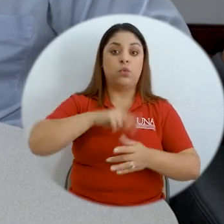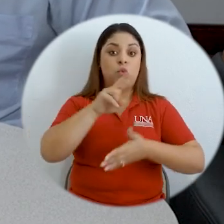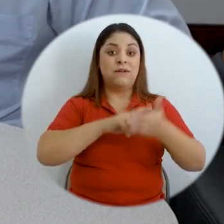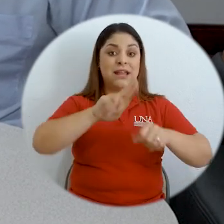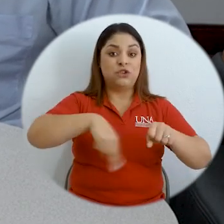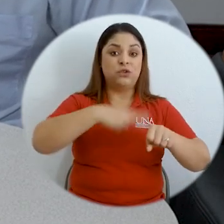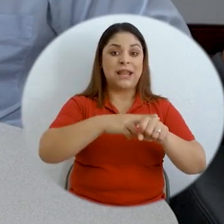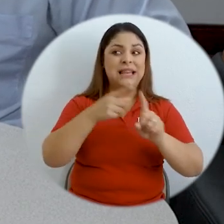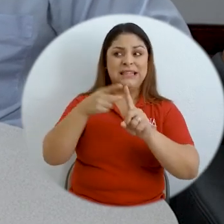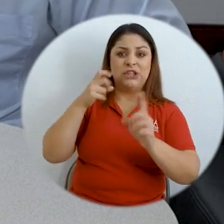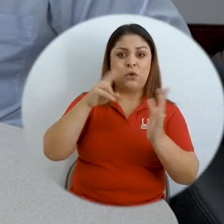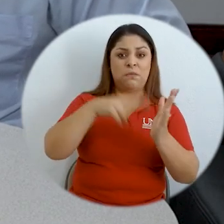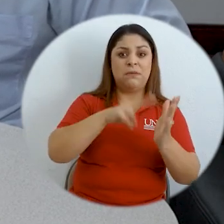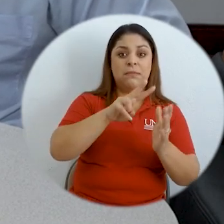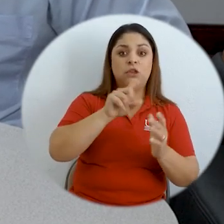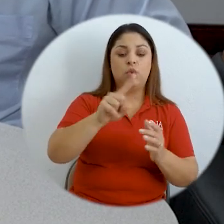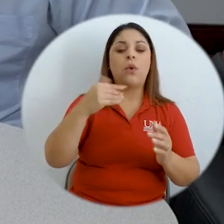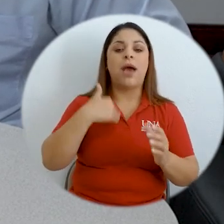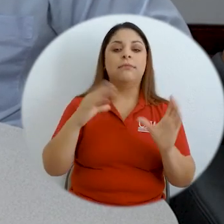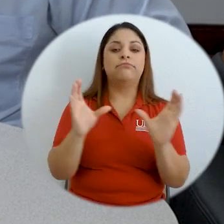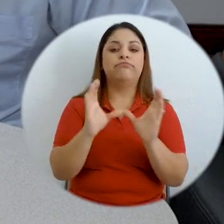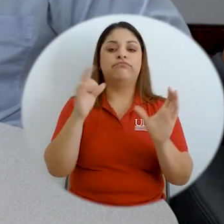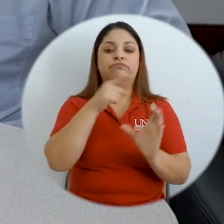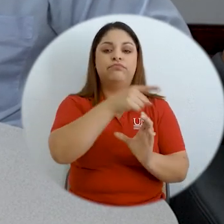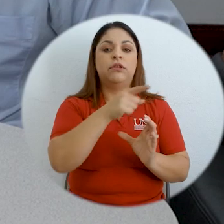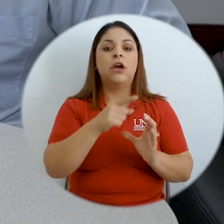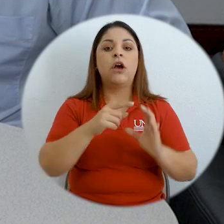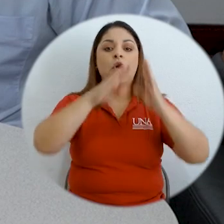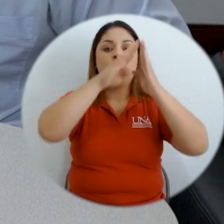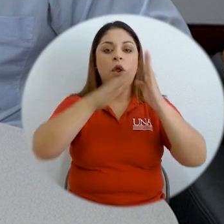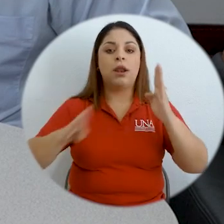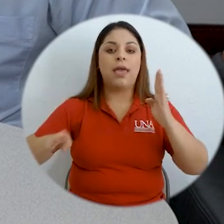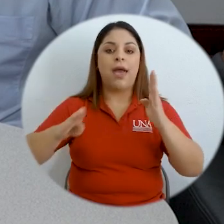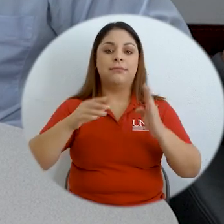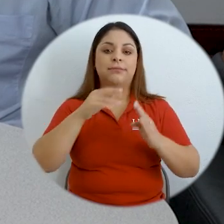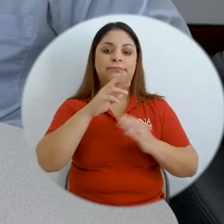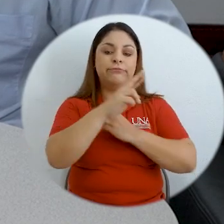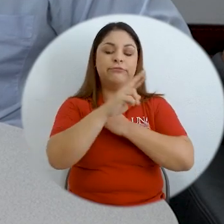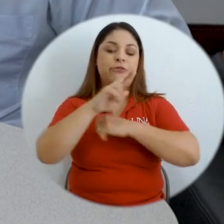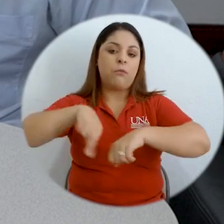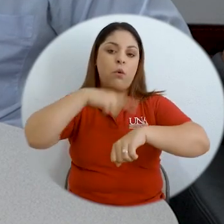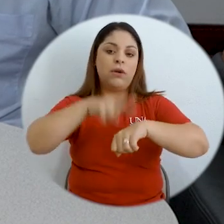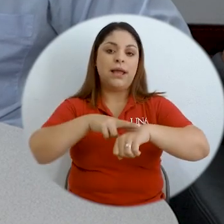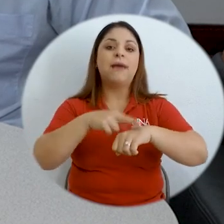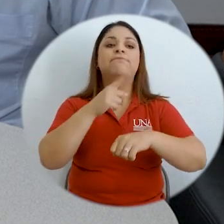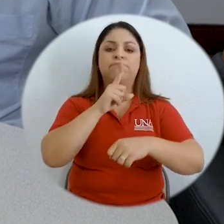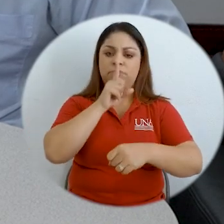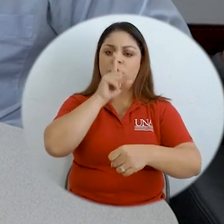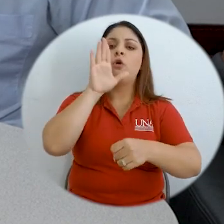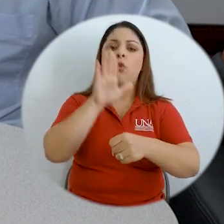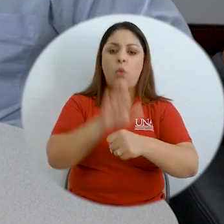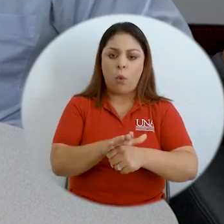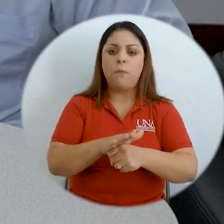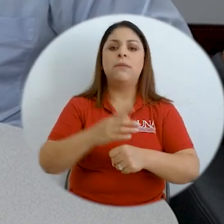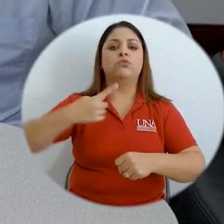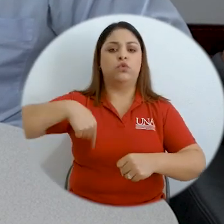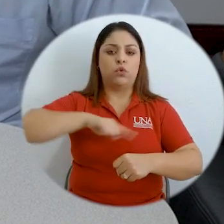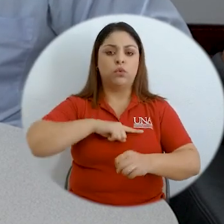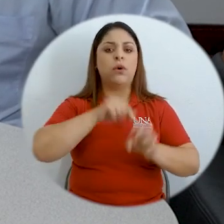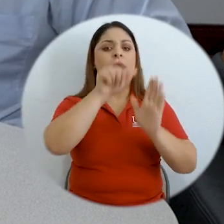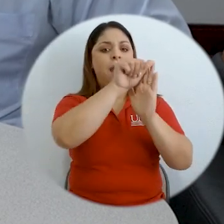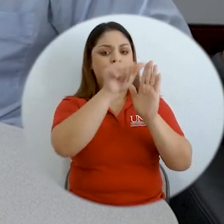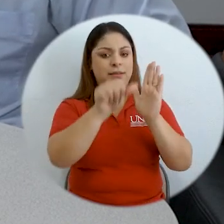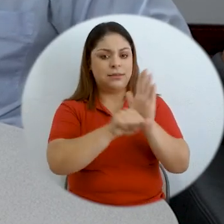el 2021 tenemos la certificación por parte de la Contraloría General de la República que cumplimos todos los